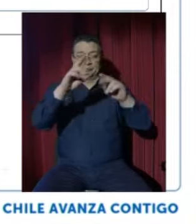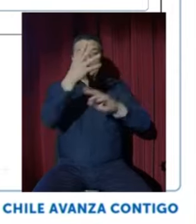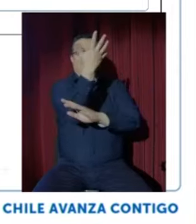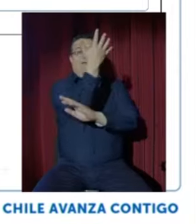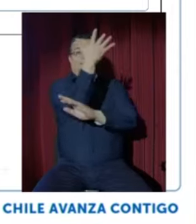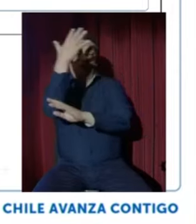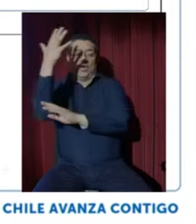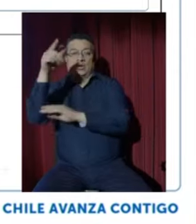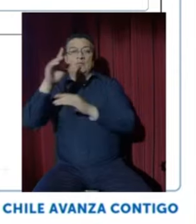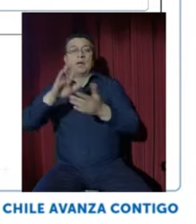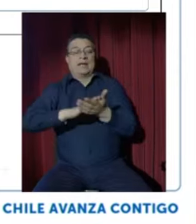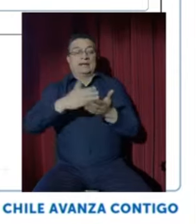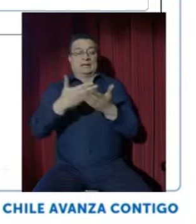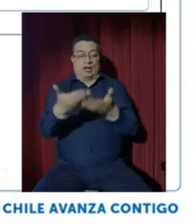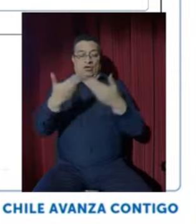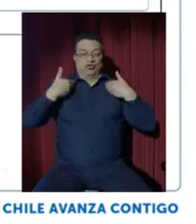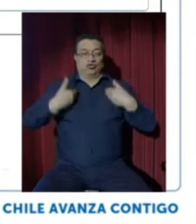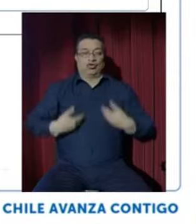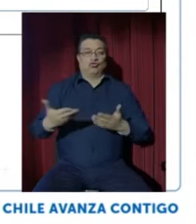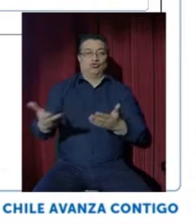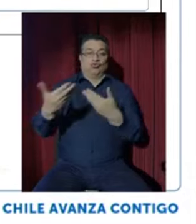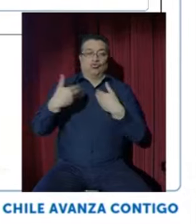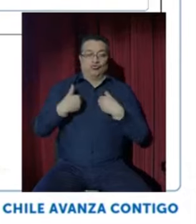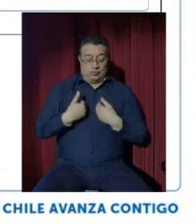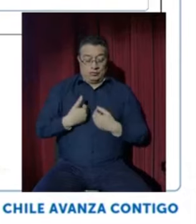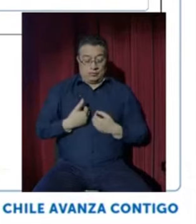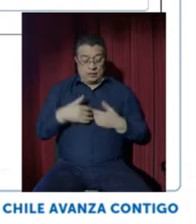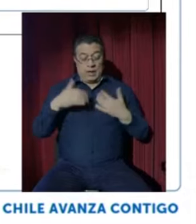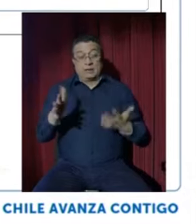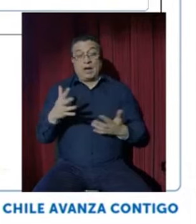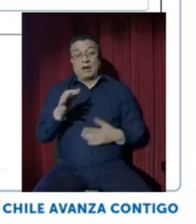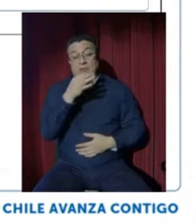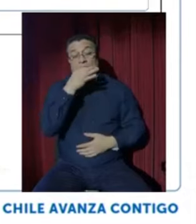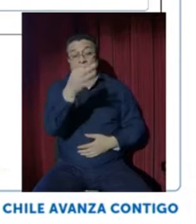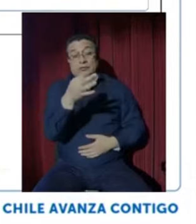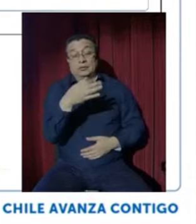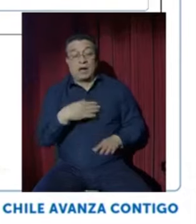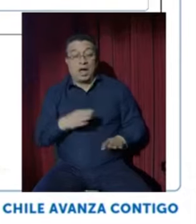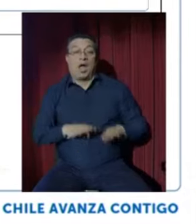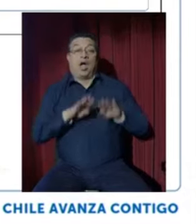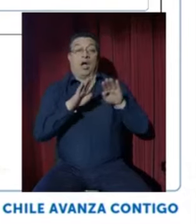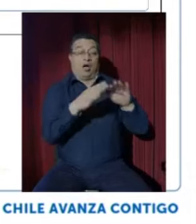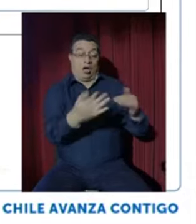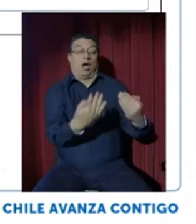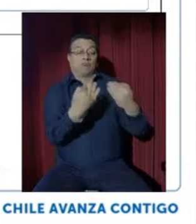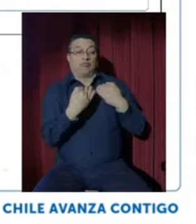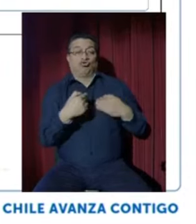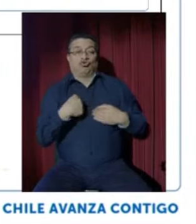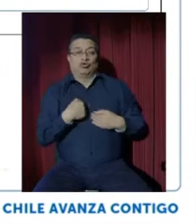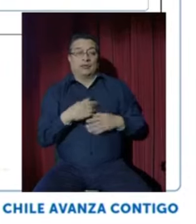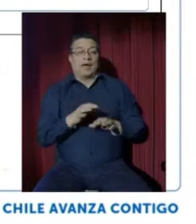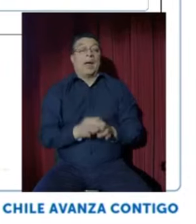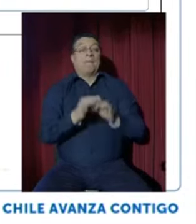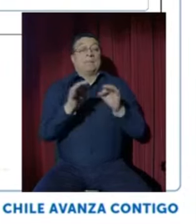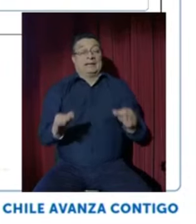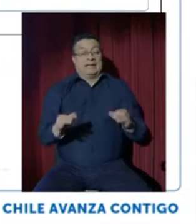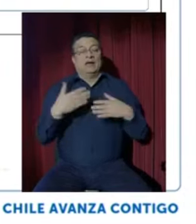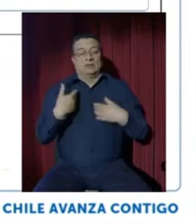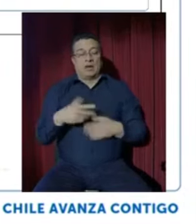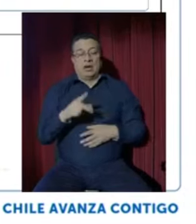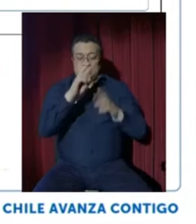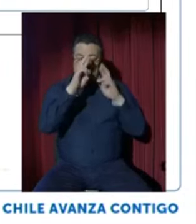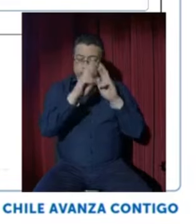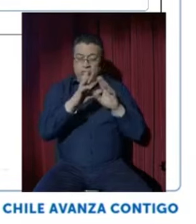para la para la salud eh Y ya Bueno ya dije el apoyo eh que tuvimos un apoyo especial Yo destaco esto